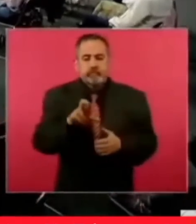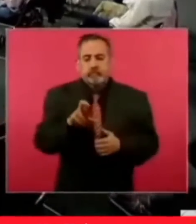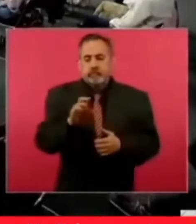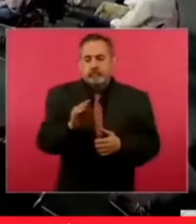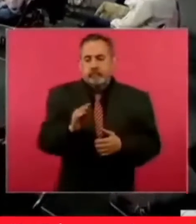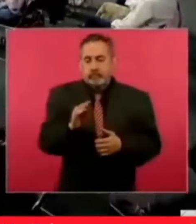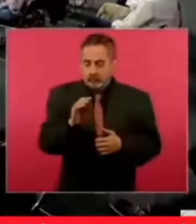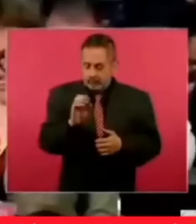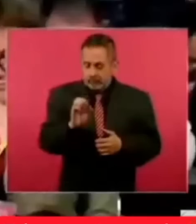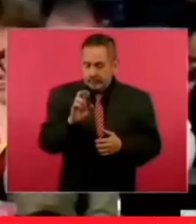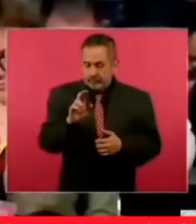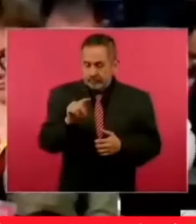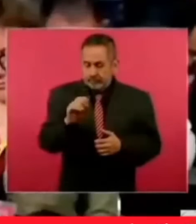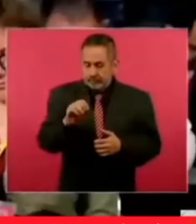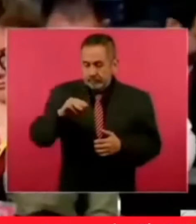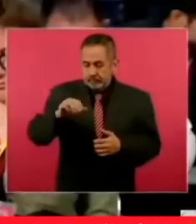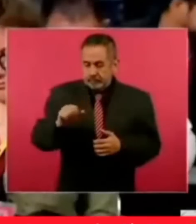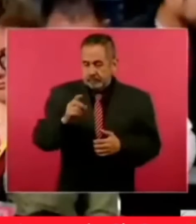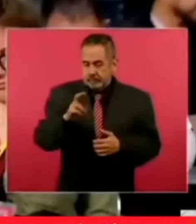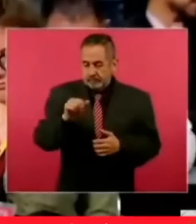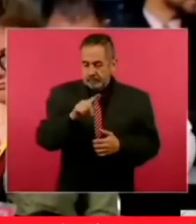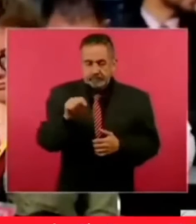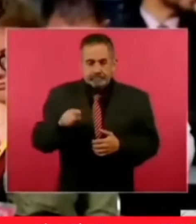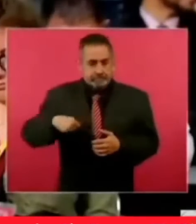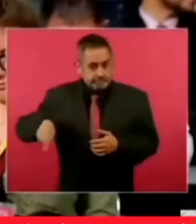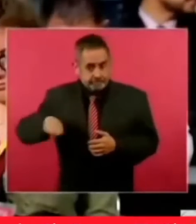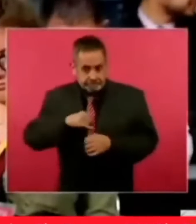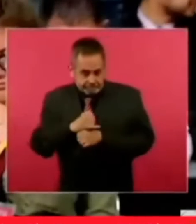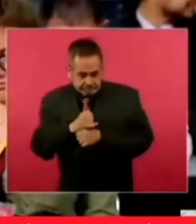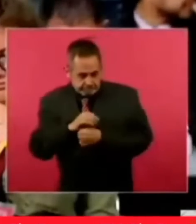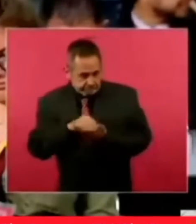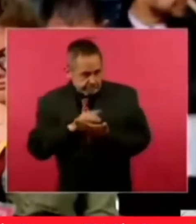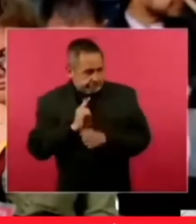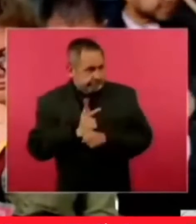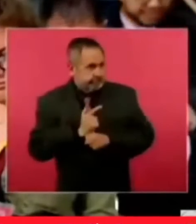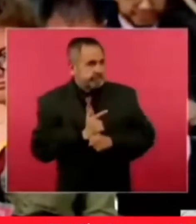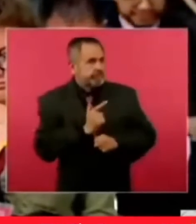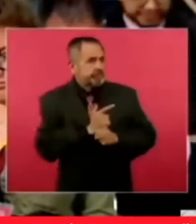Madrazo Pintado. En este caso, nosotros documentamos que en sus